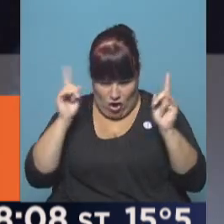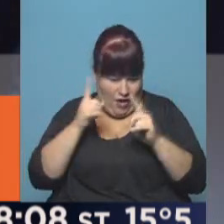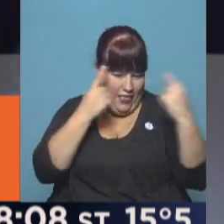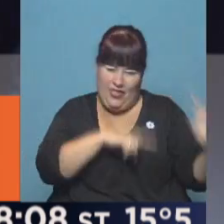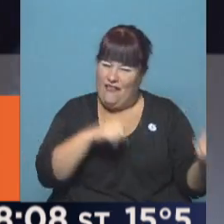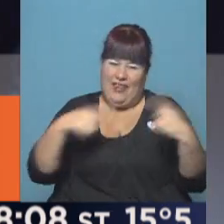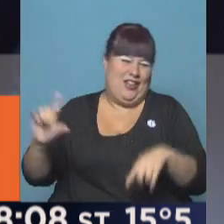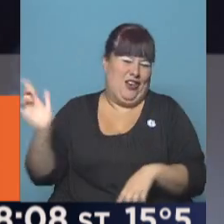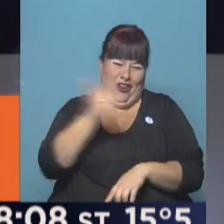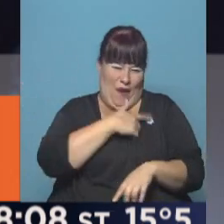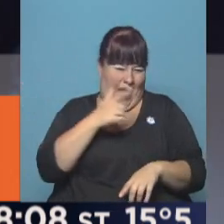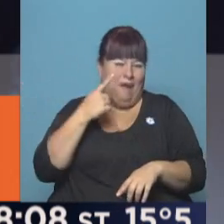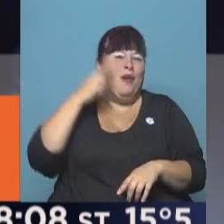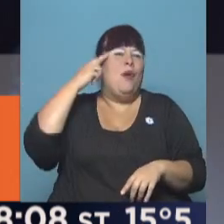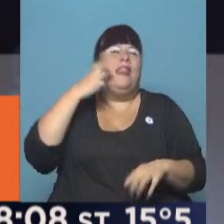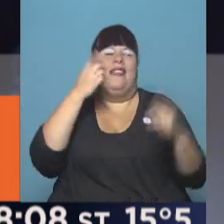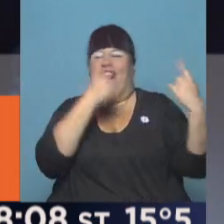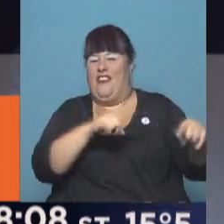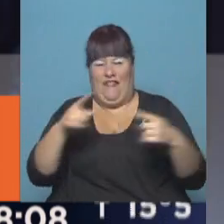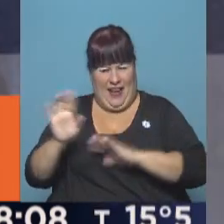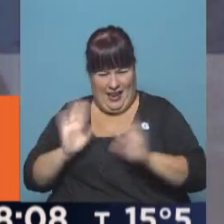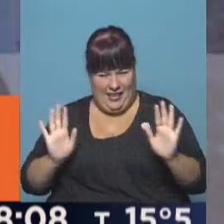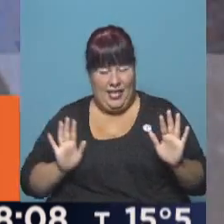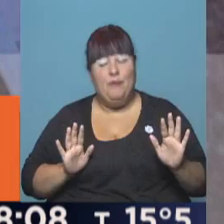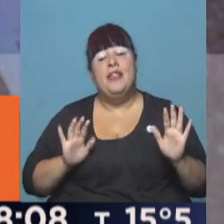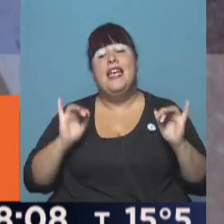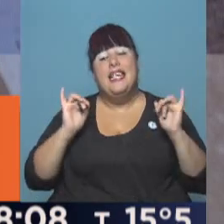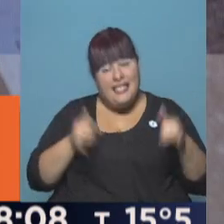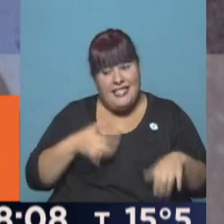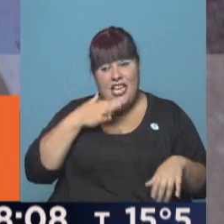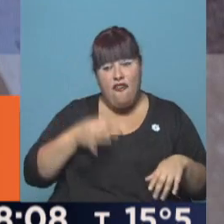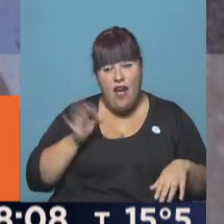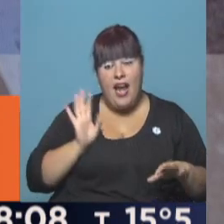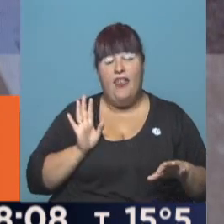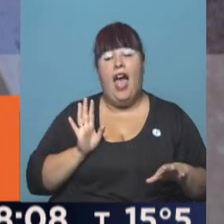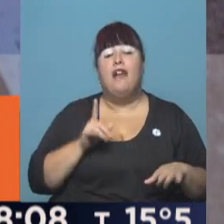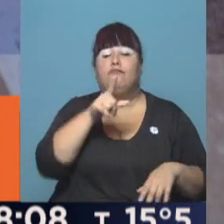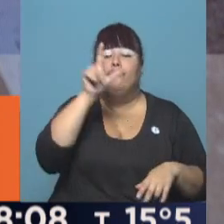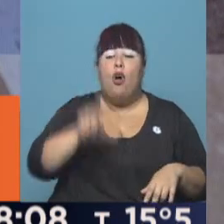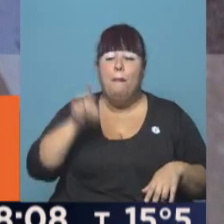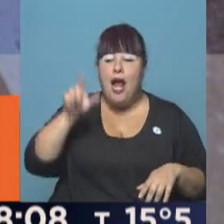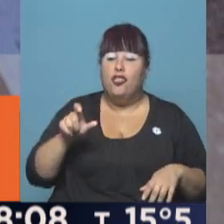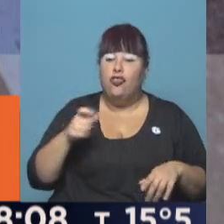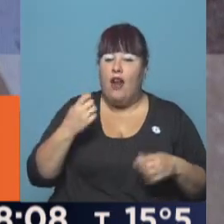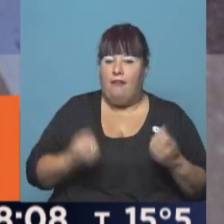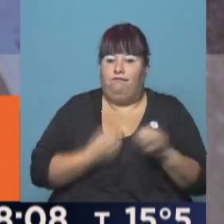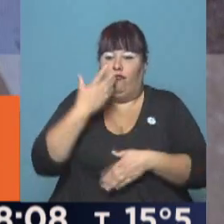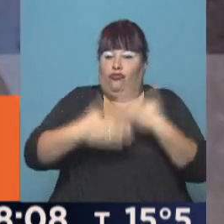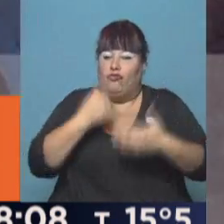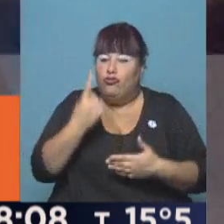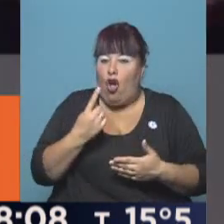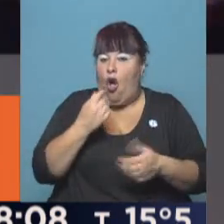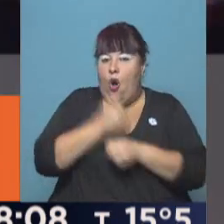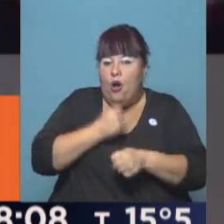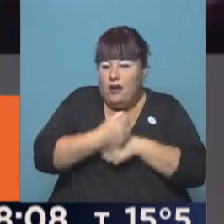porque no existe en el XIX nada parecido. Sí, es cierto que como son hombres que se han hecho a sí mismos, que se han hecho